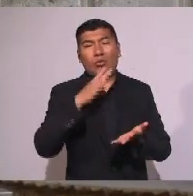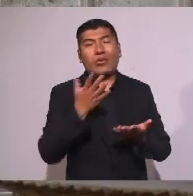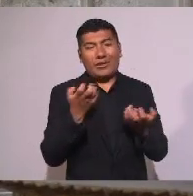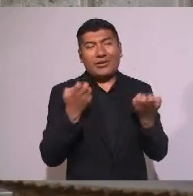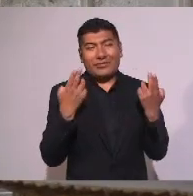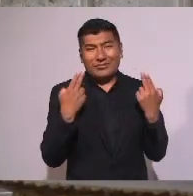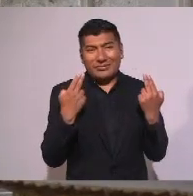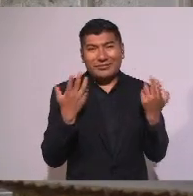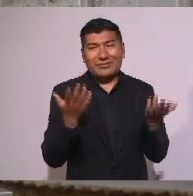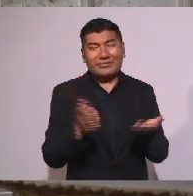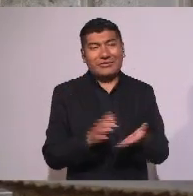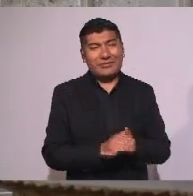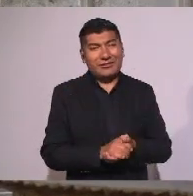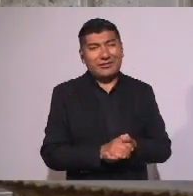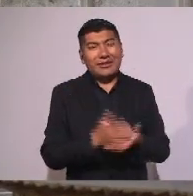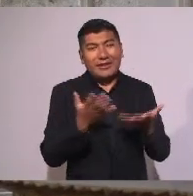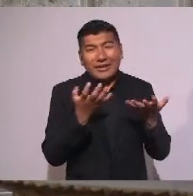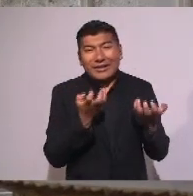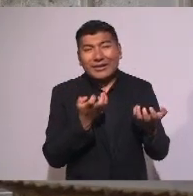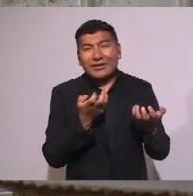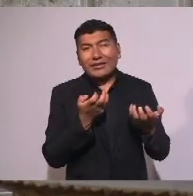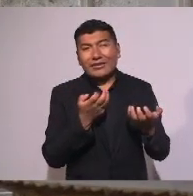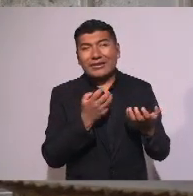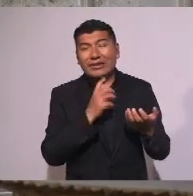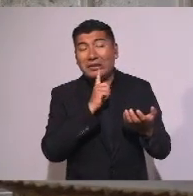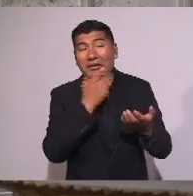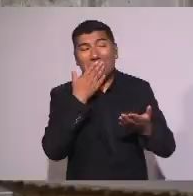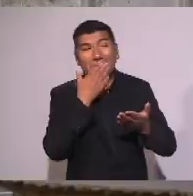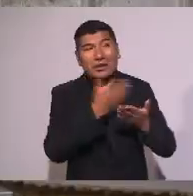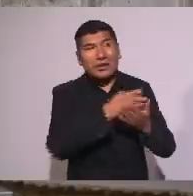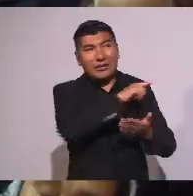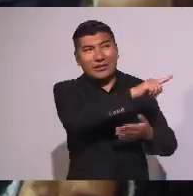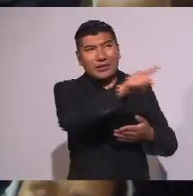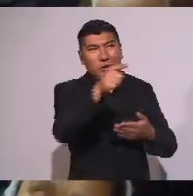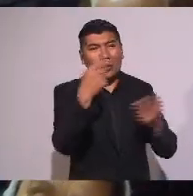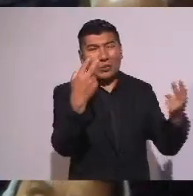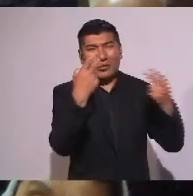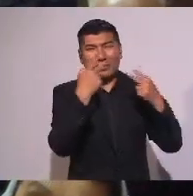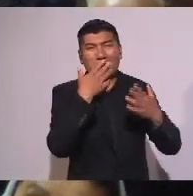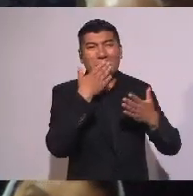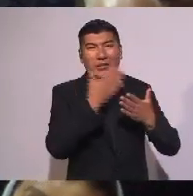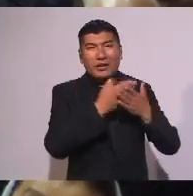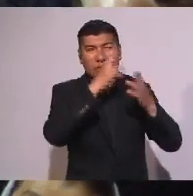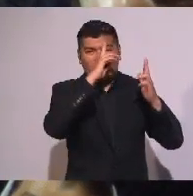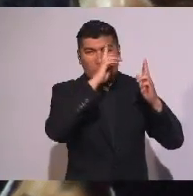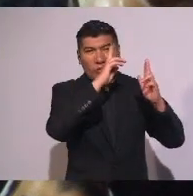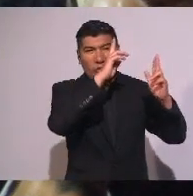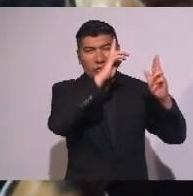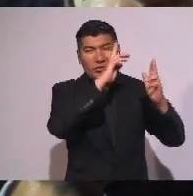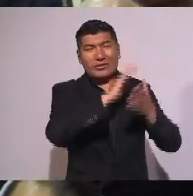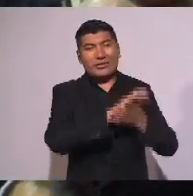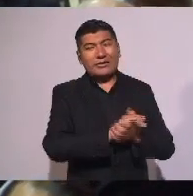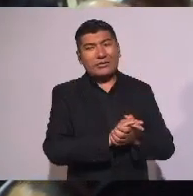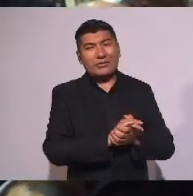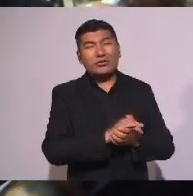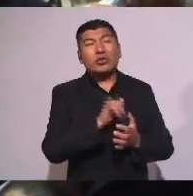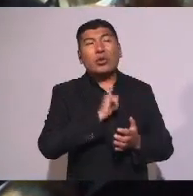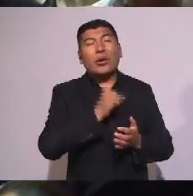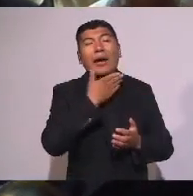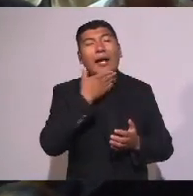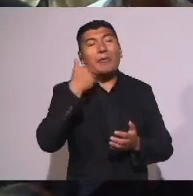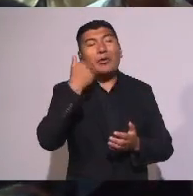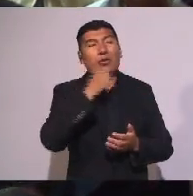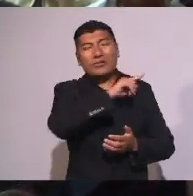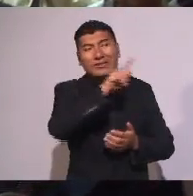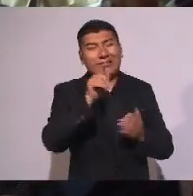aparecer, del querer estar bien ante los demás, del honor, ser honrados. Yo soy mejor que